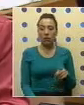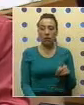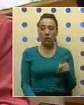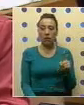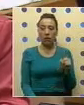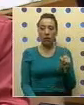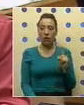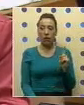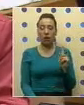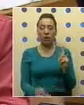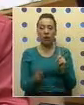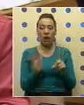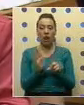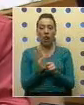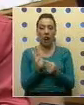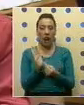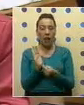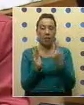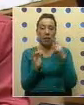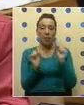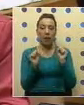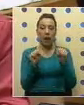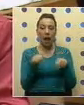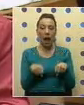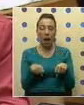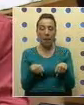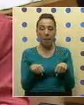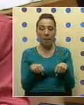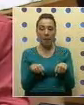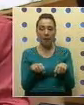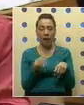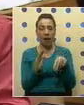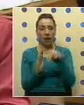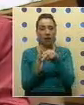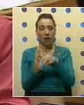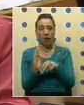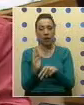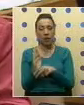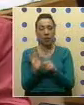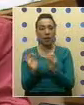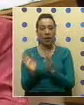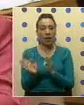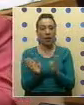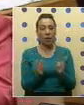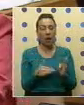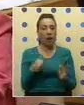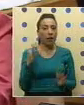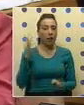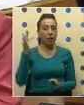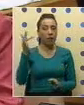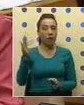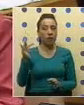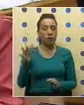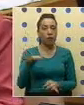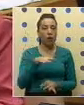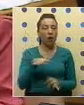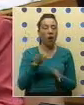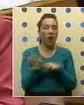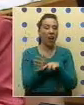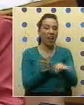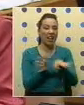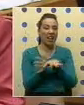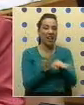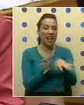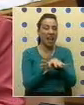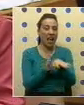sobre la ley como tal para poder aprobar ciertas normas que van a regular el día de mañana los riegos,